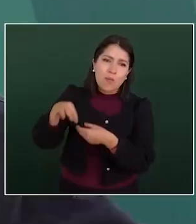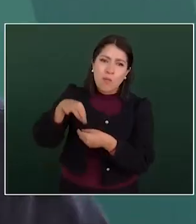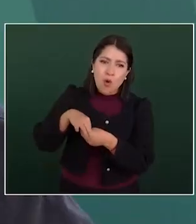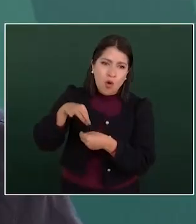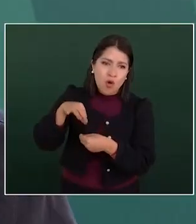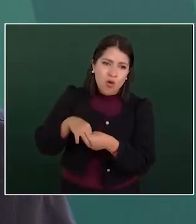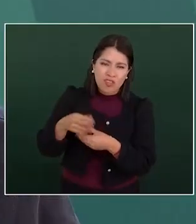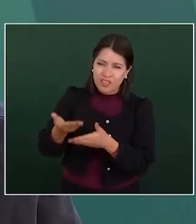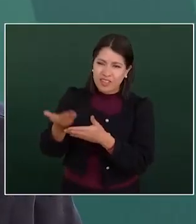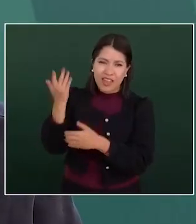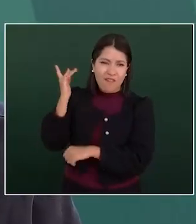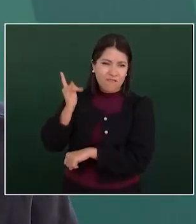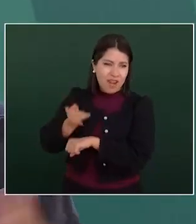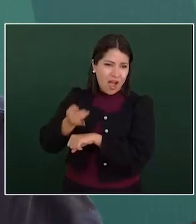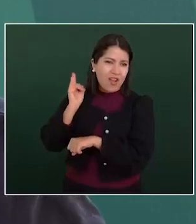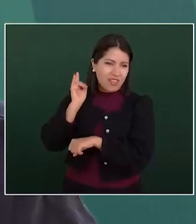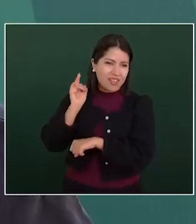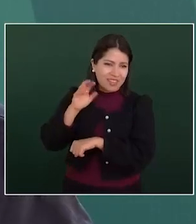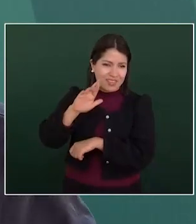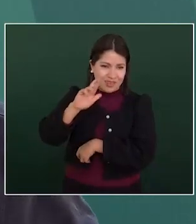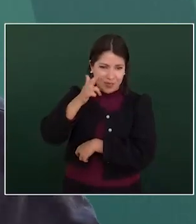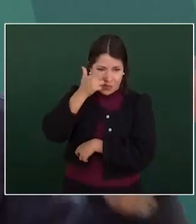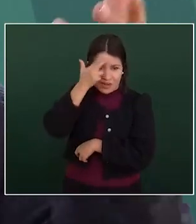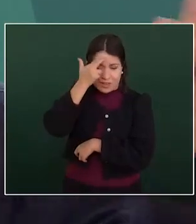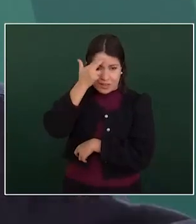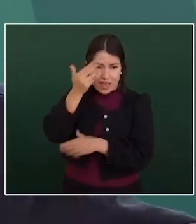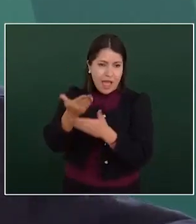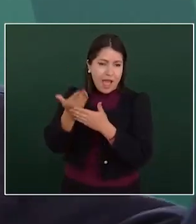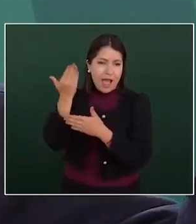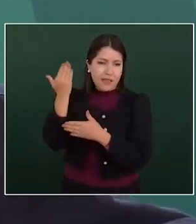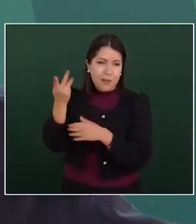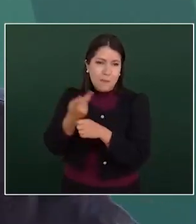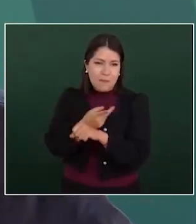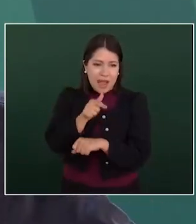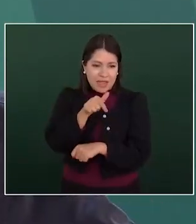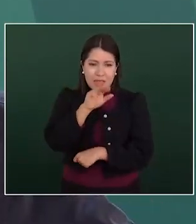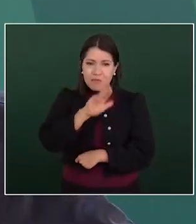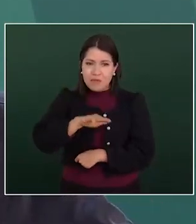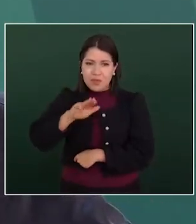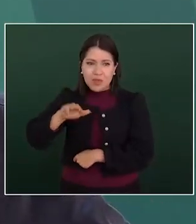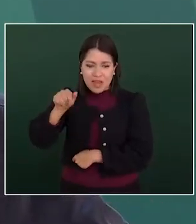del fraude. ¿Se acuerdan lo que pasó aquí en Michoacán?